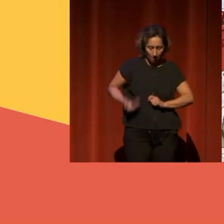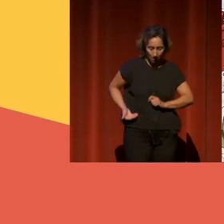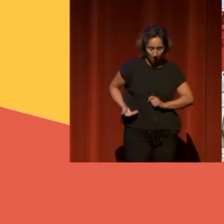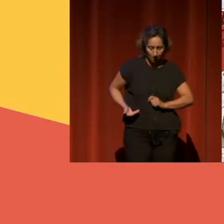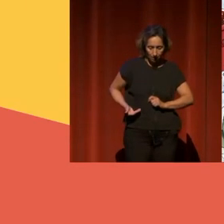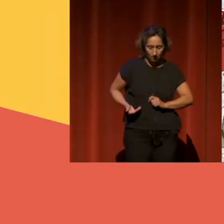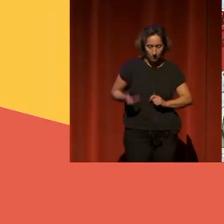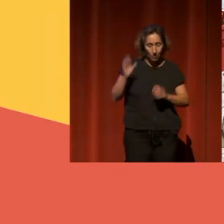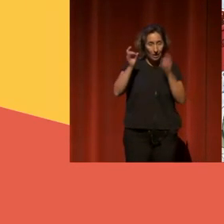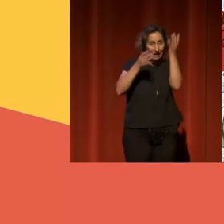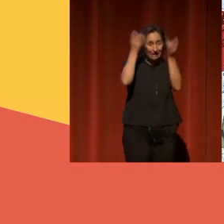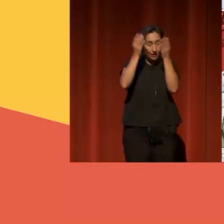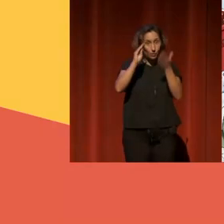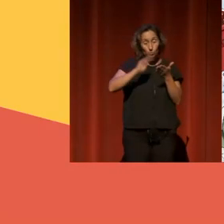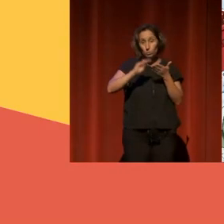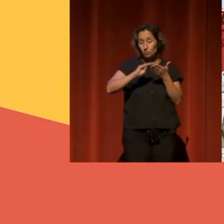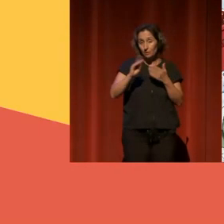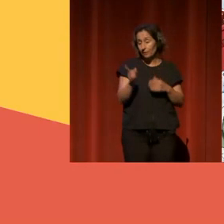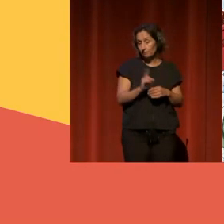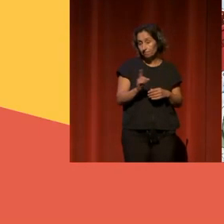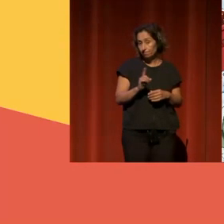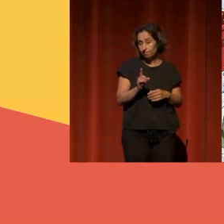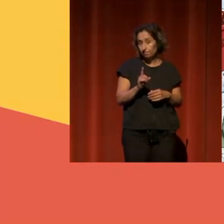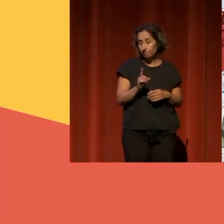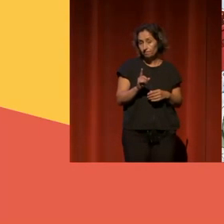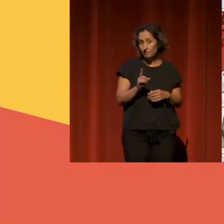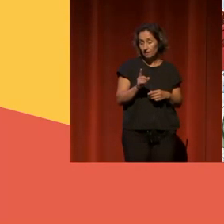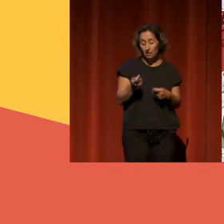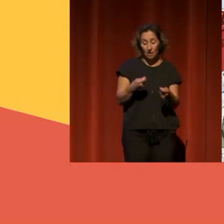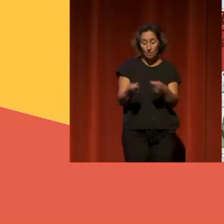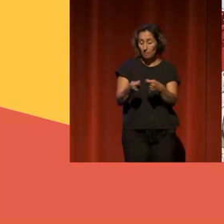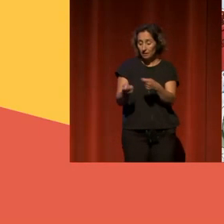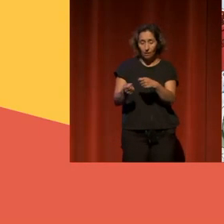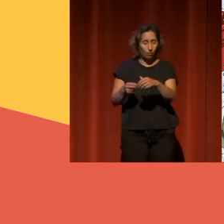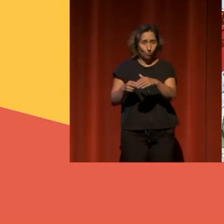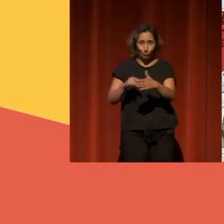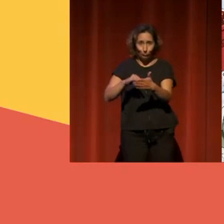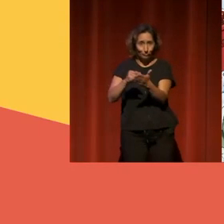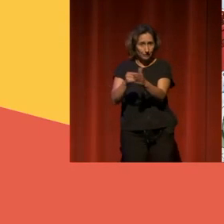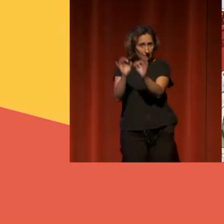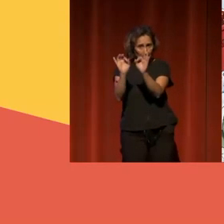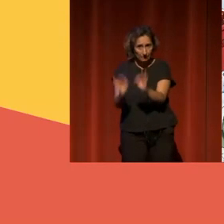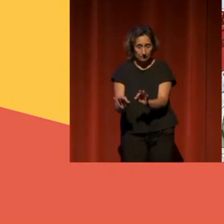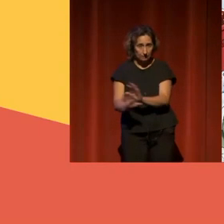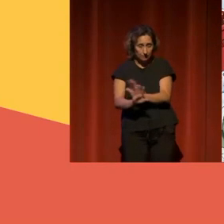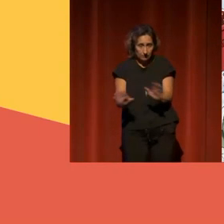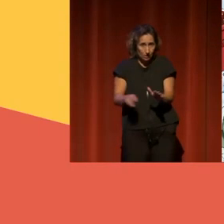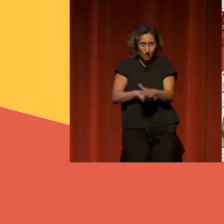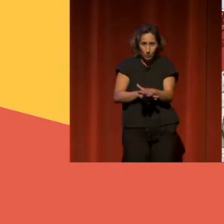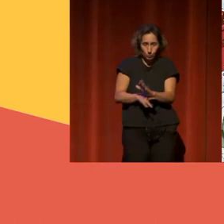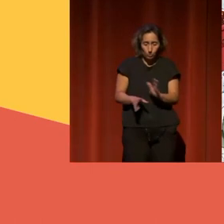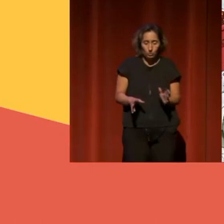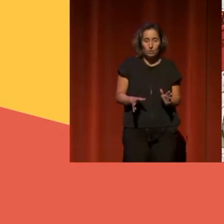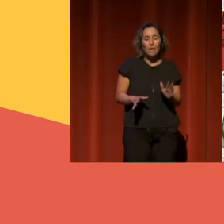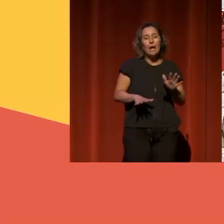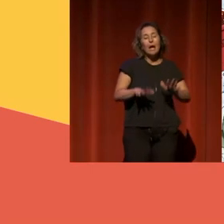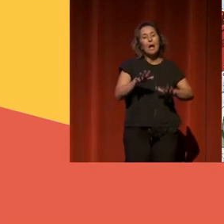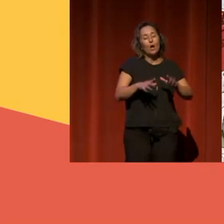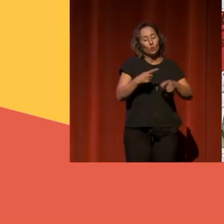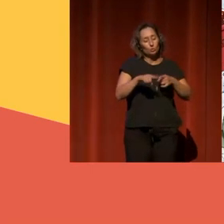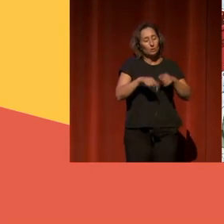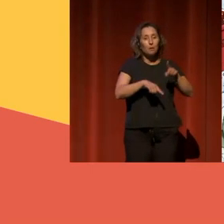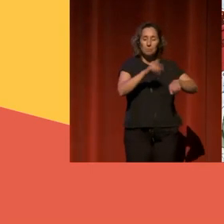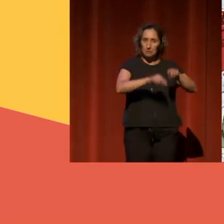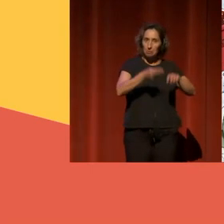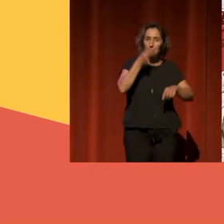activo y creador, y muchas veces es un mero recurso de mercadotecnia. Esto en cuanto a lo que hay, aunque hay honrosas excepciones, hay